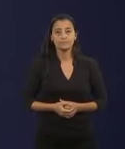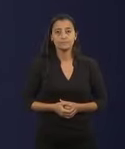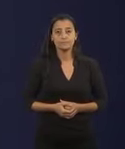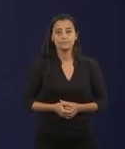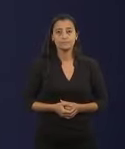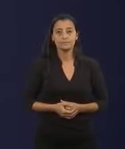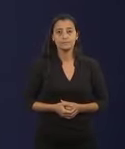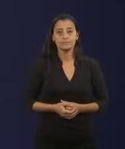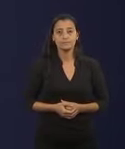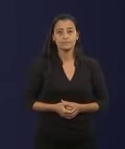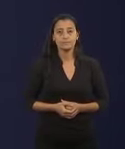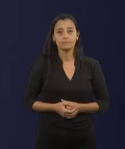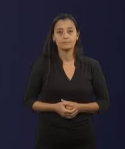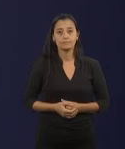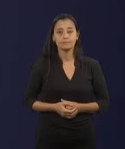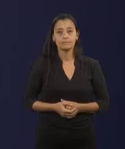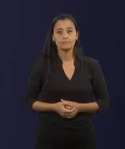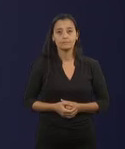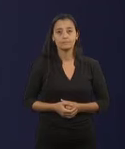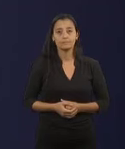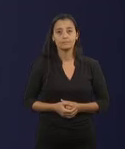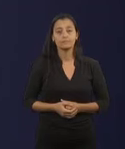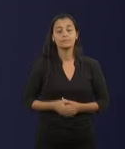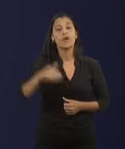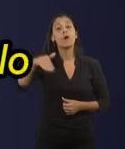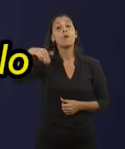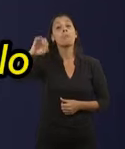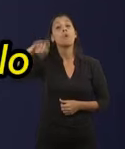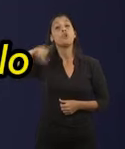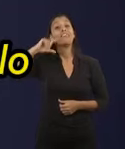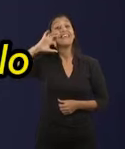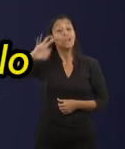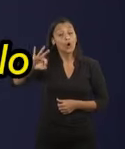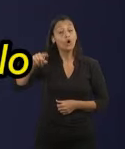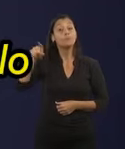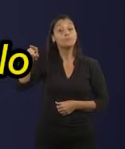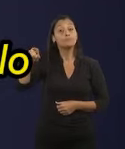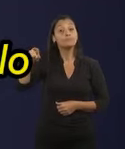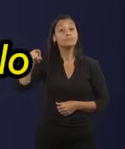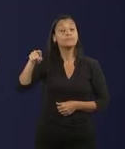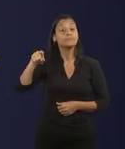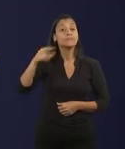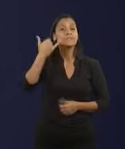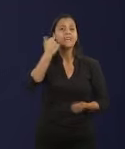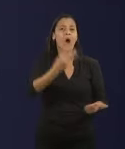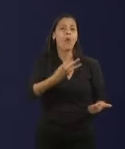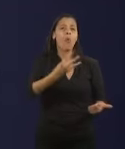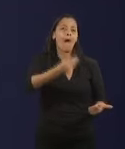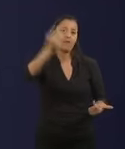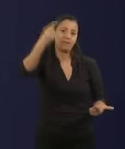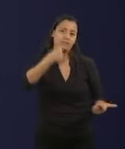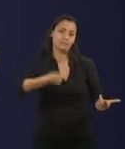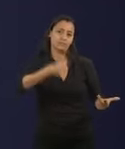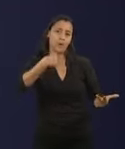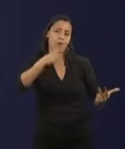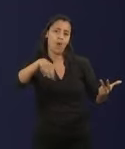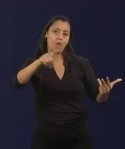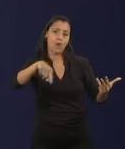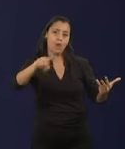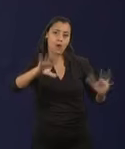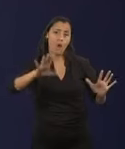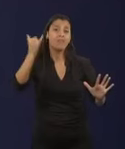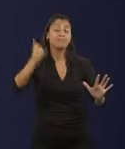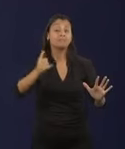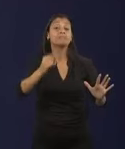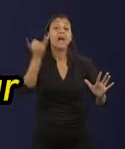el vamos por el final el mondino creo que es la cuarta vez que me lo preguntan cuando tenga efectivamente la agenda los